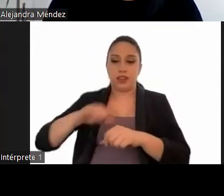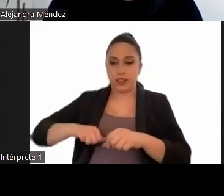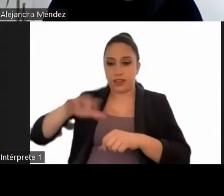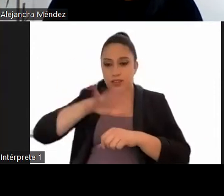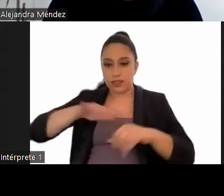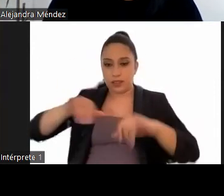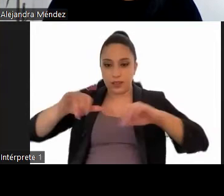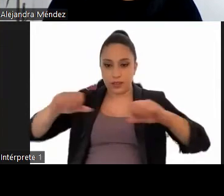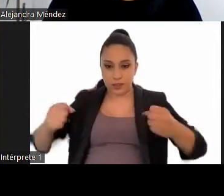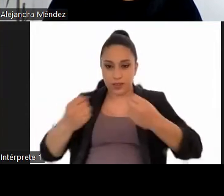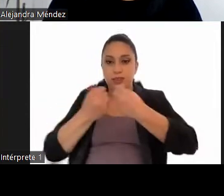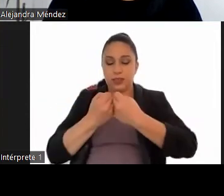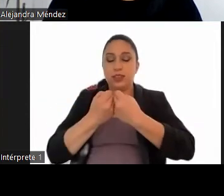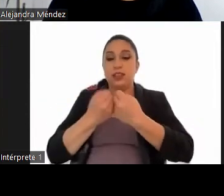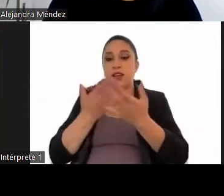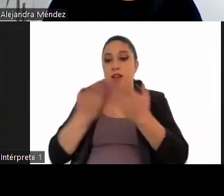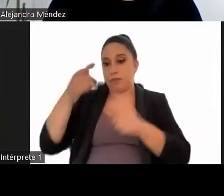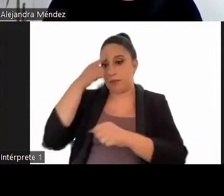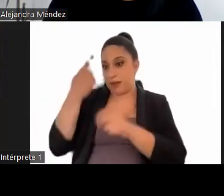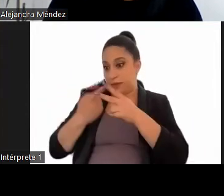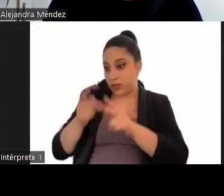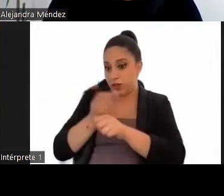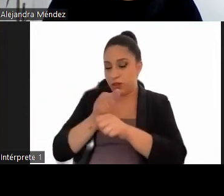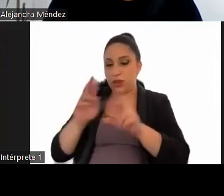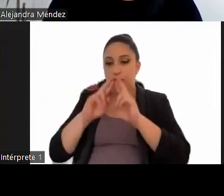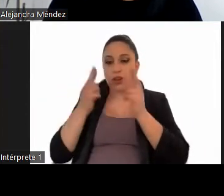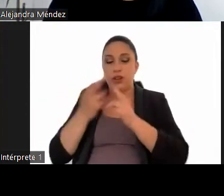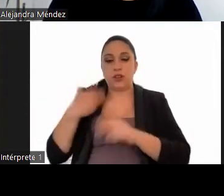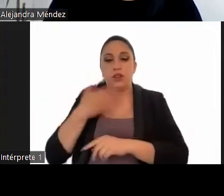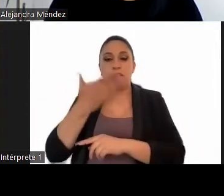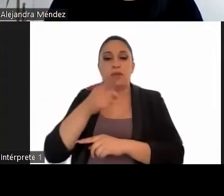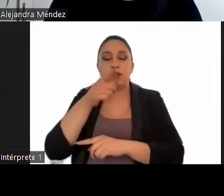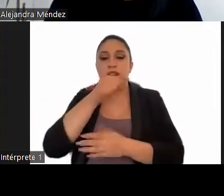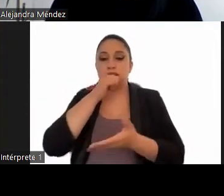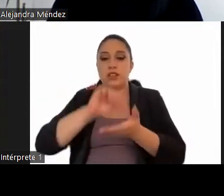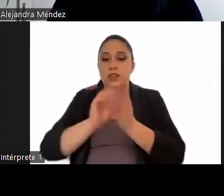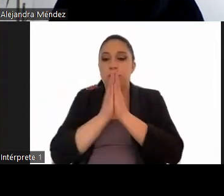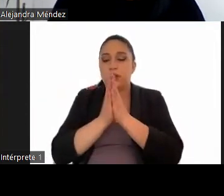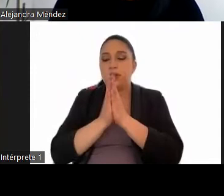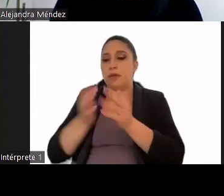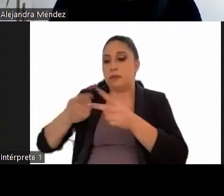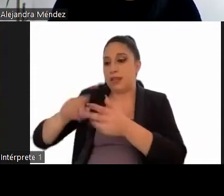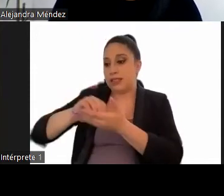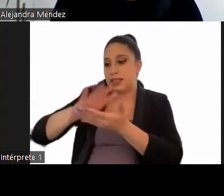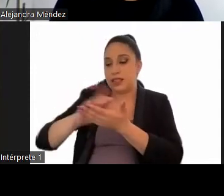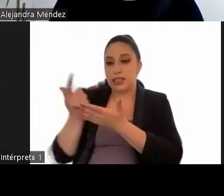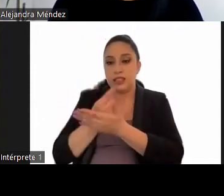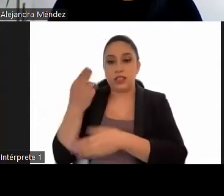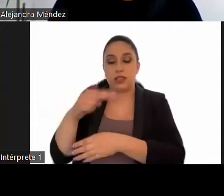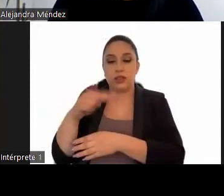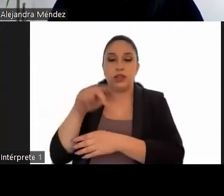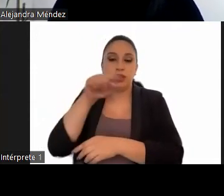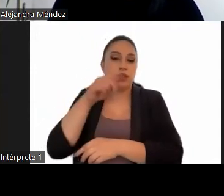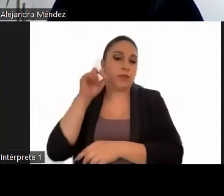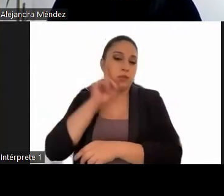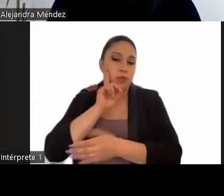para efectos de declarar legalmente constituido el quórum requerido. Solicito a la diputada secretaria Alejandra Méndez